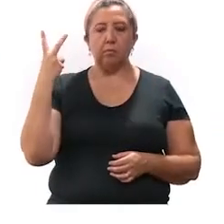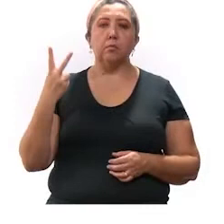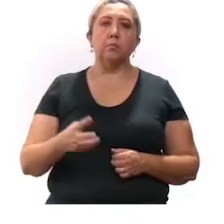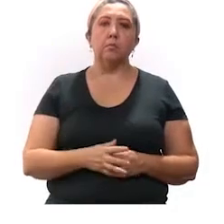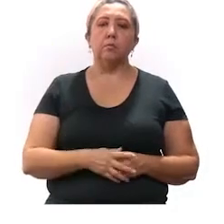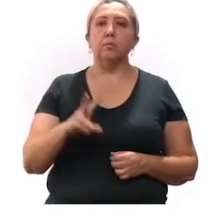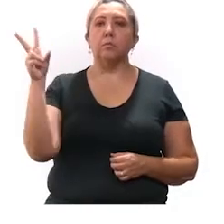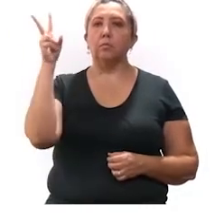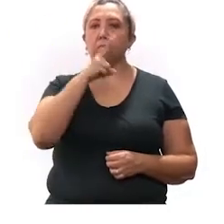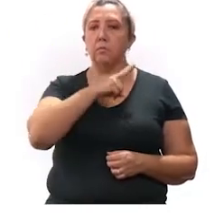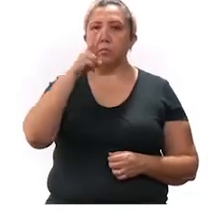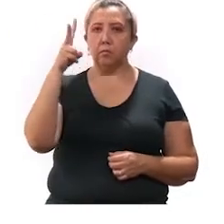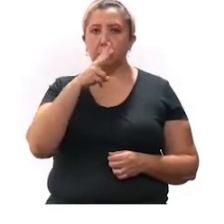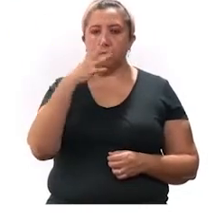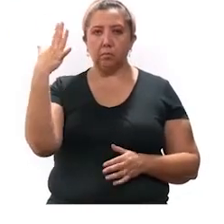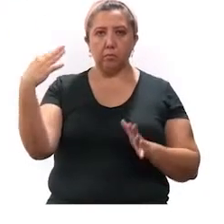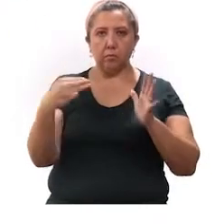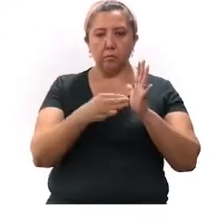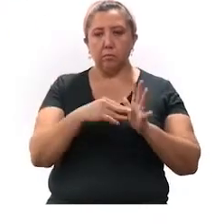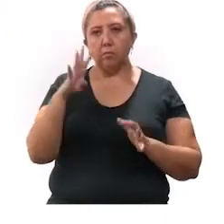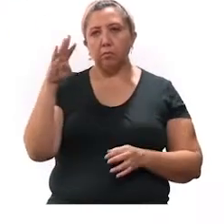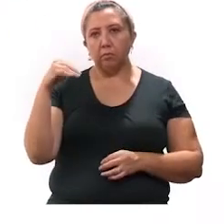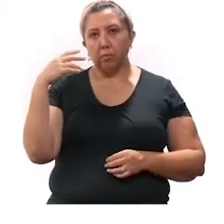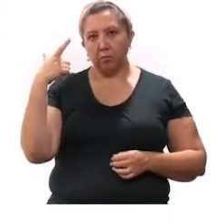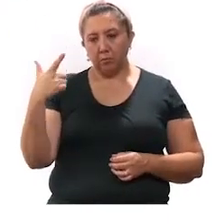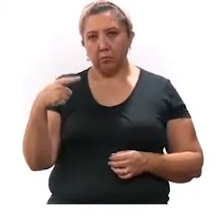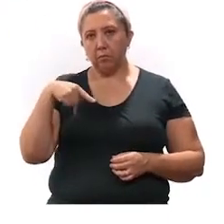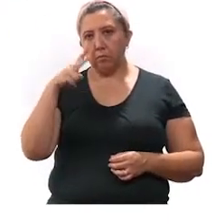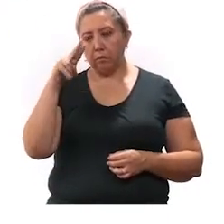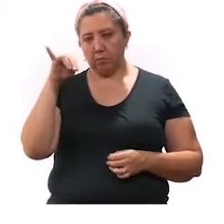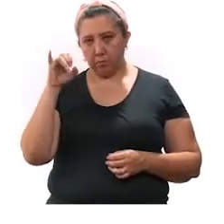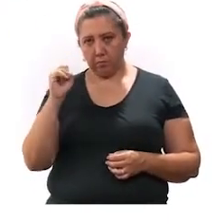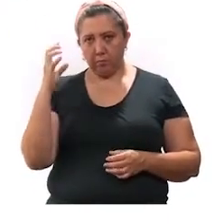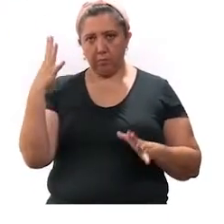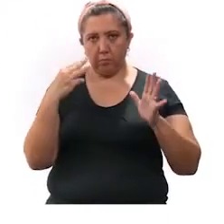64.332, Valladolid, 5.097, Canacín,